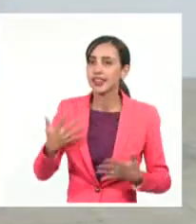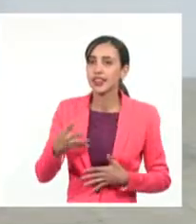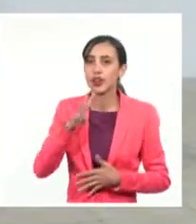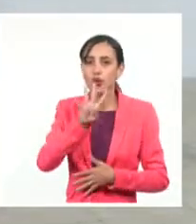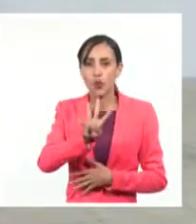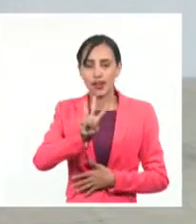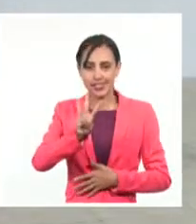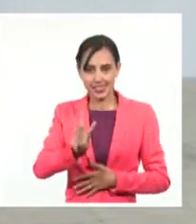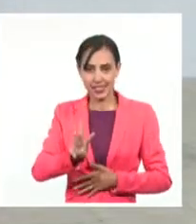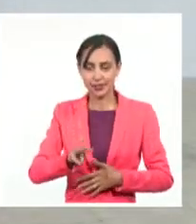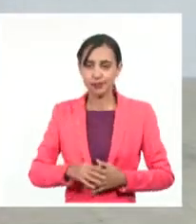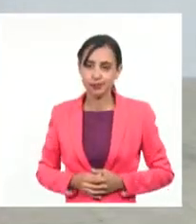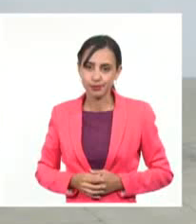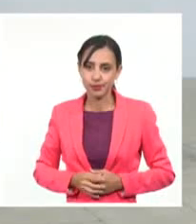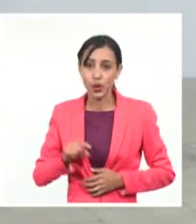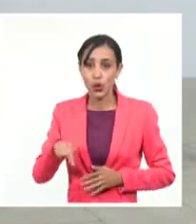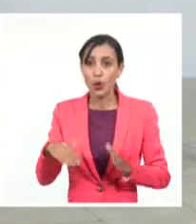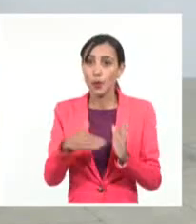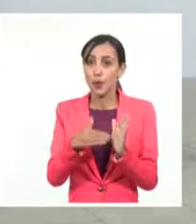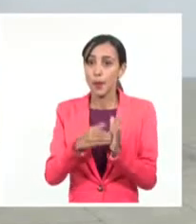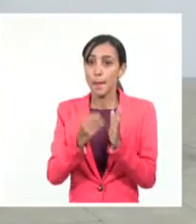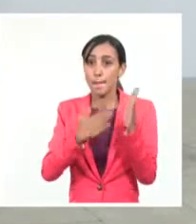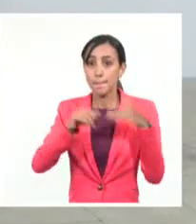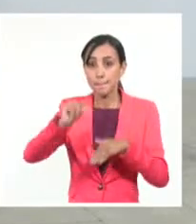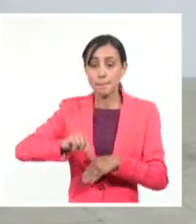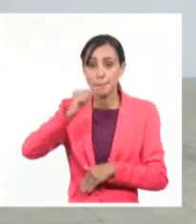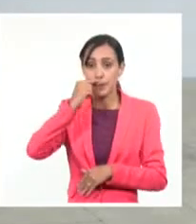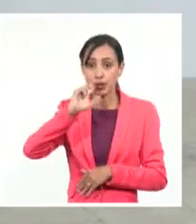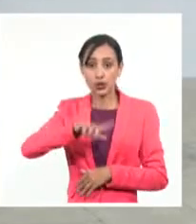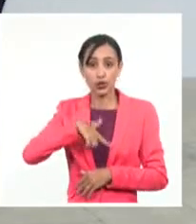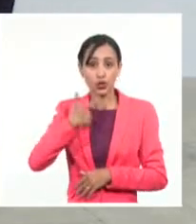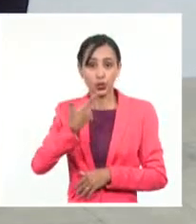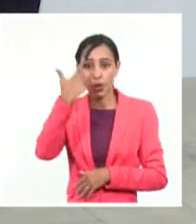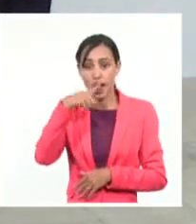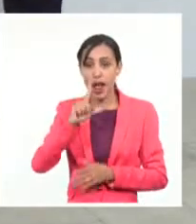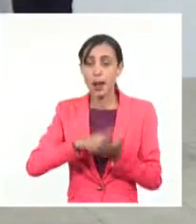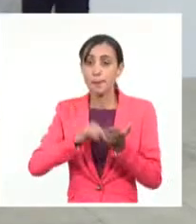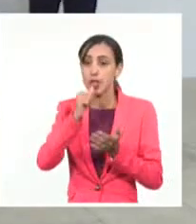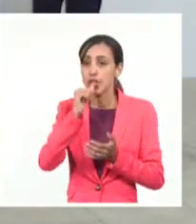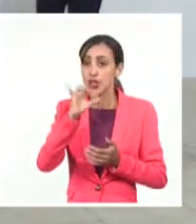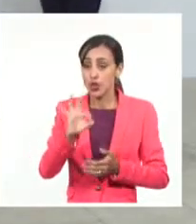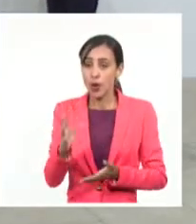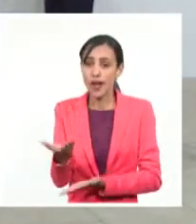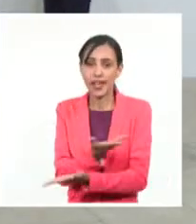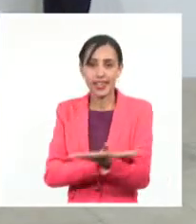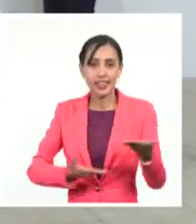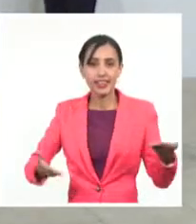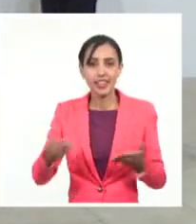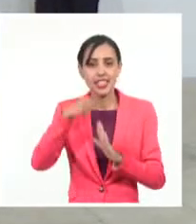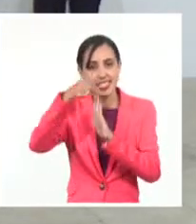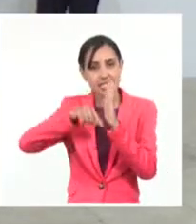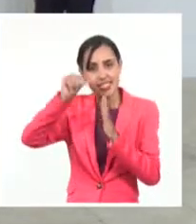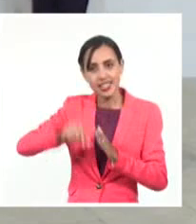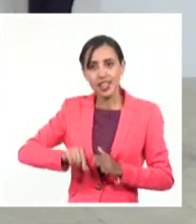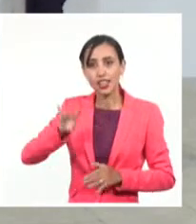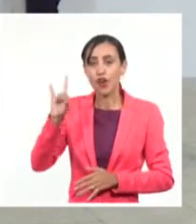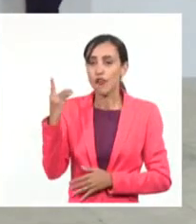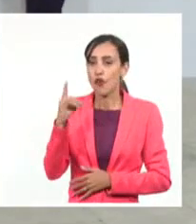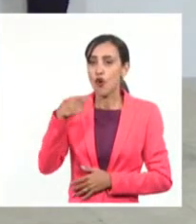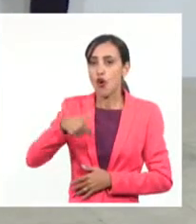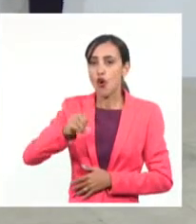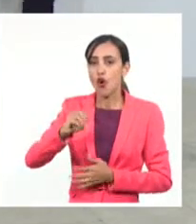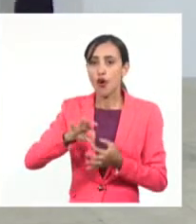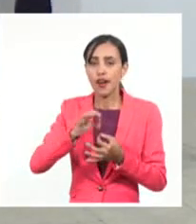43 edición esta tarde el ministro de cultural pide Alonso sostuvo un intercambio con el cineasta boliviano Jorge